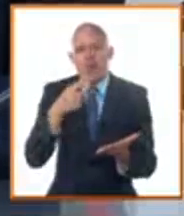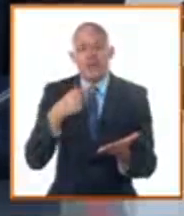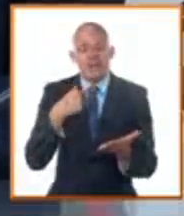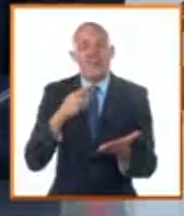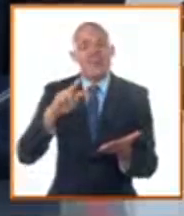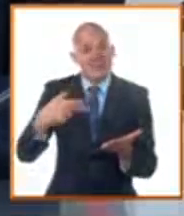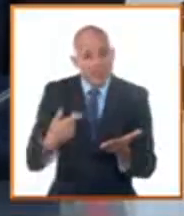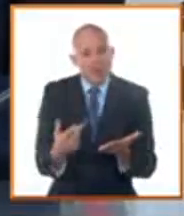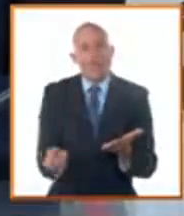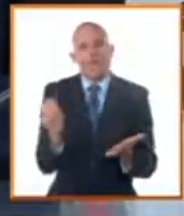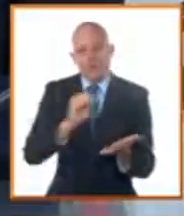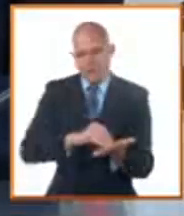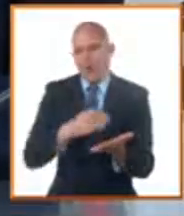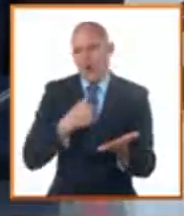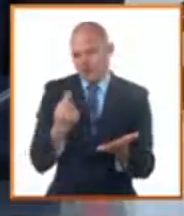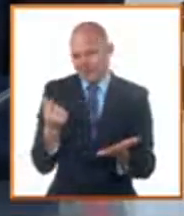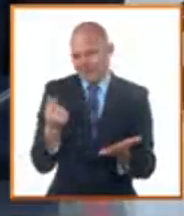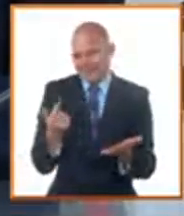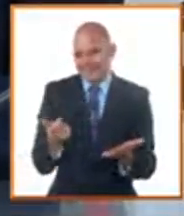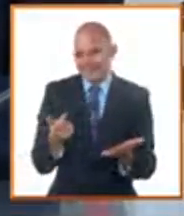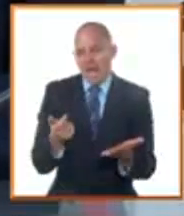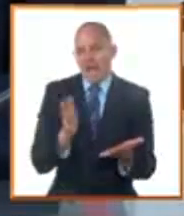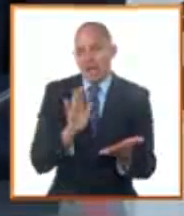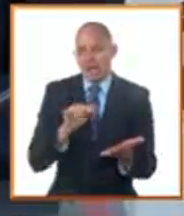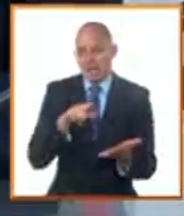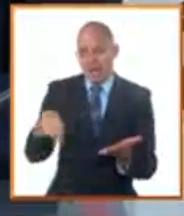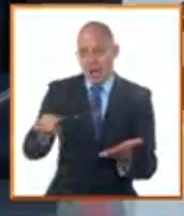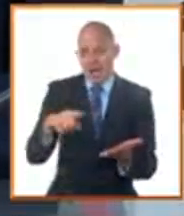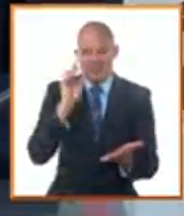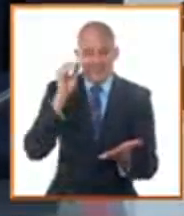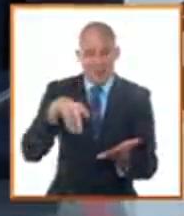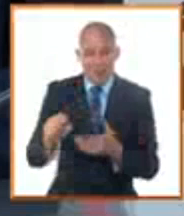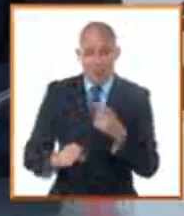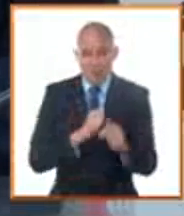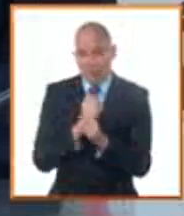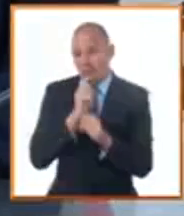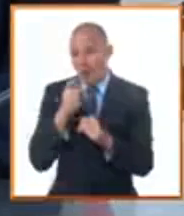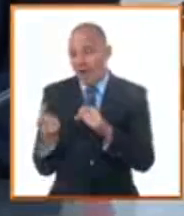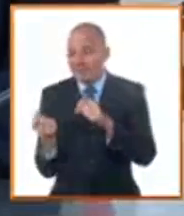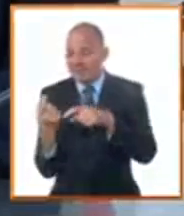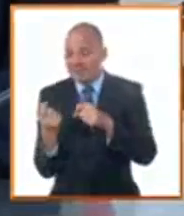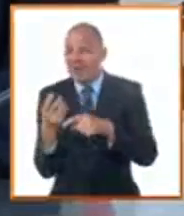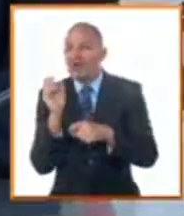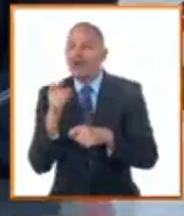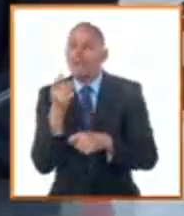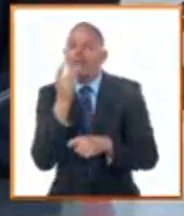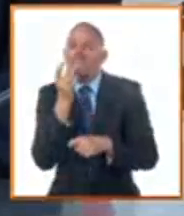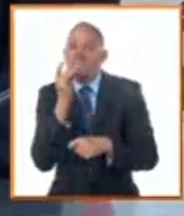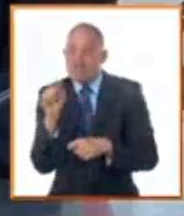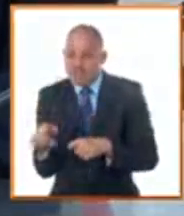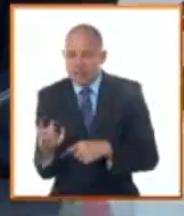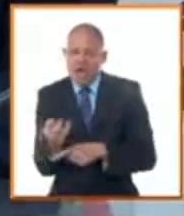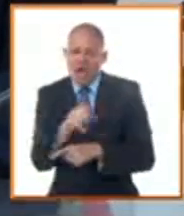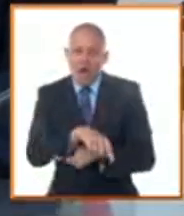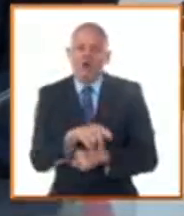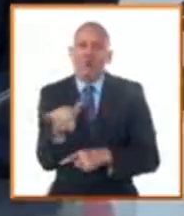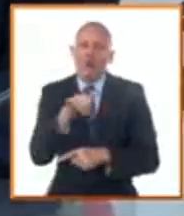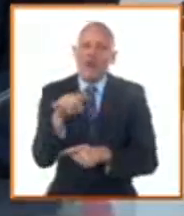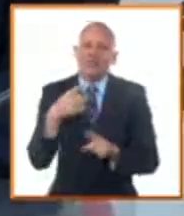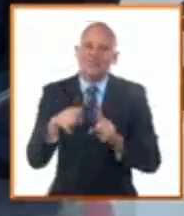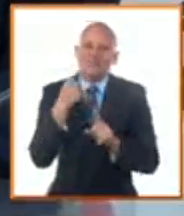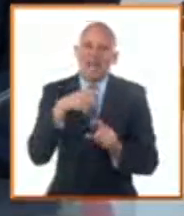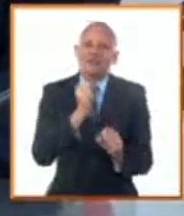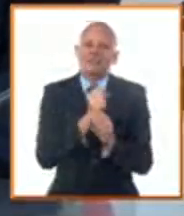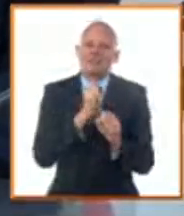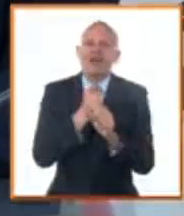estado inmersos los desarrolladores tanto de TransferMóvil como también la parte de Correos de Cuba,